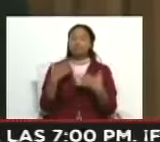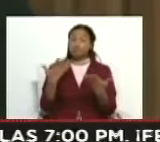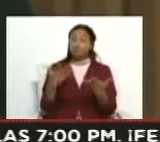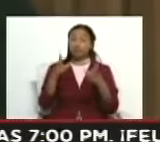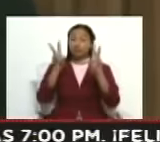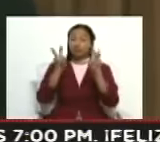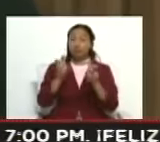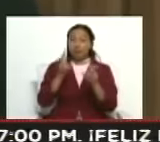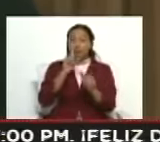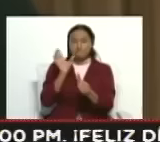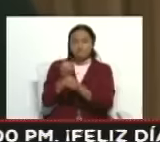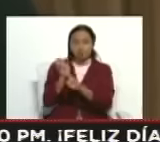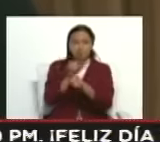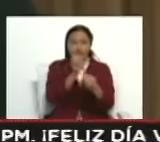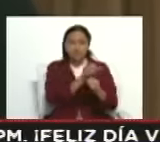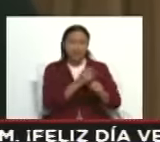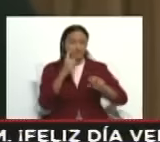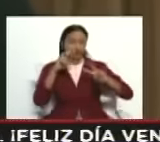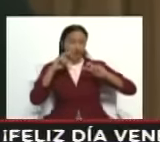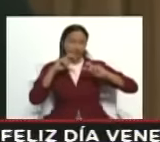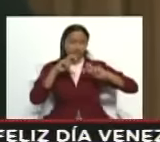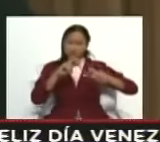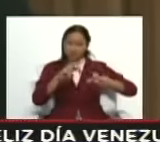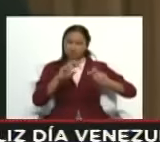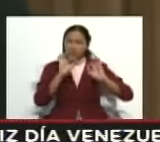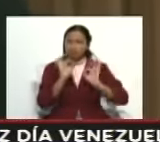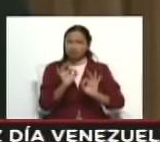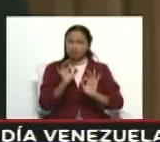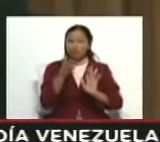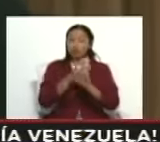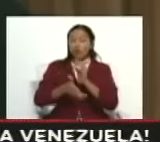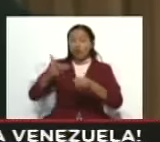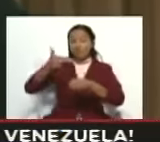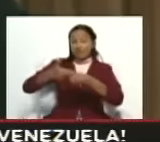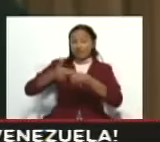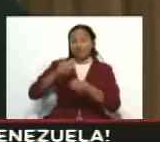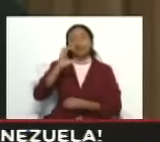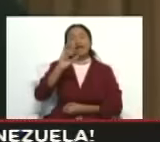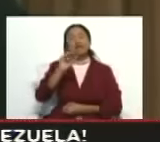nuevos hallazgos en esta trama denominada PDVSA Cripto.